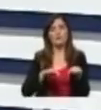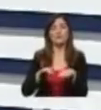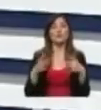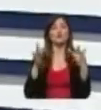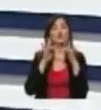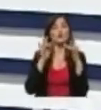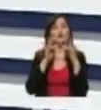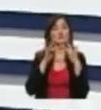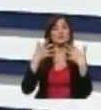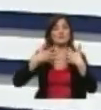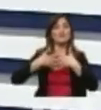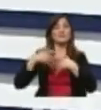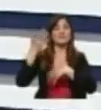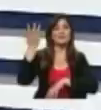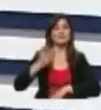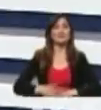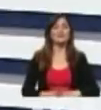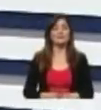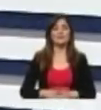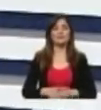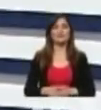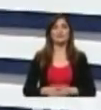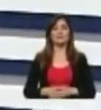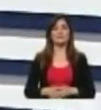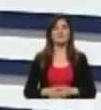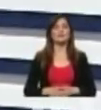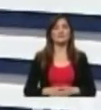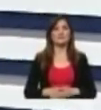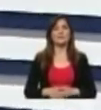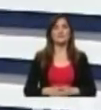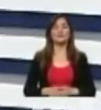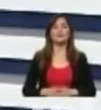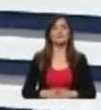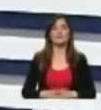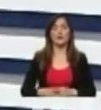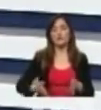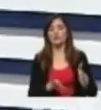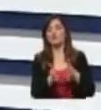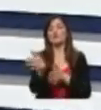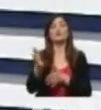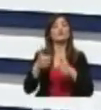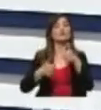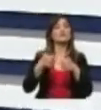vamos a hacer contacto con nuestra compañera Johanna Cañizares para que nos cuente cuáles son esos desvíos, Johanna.